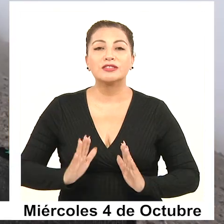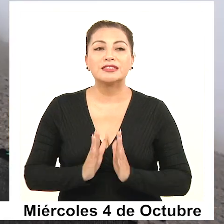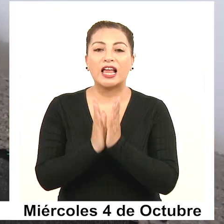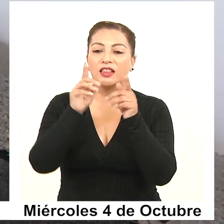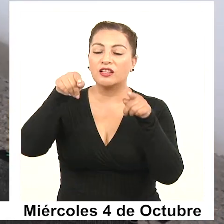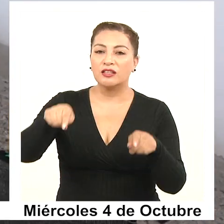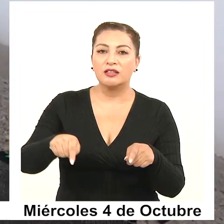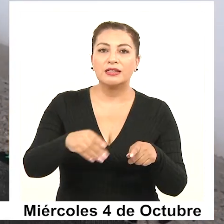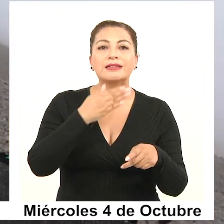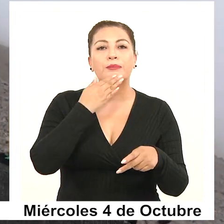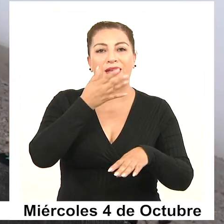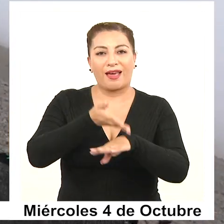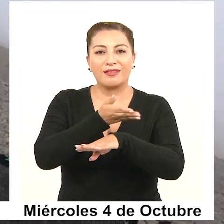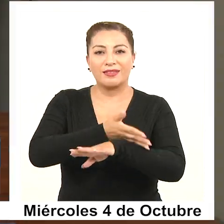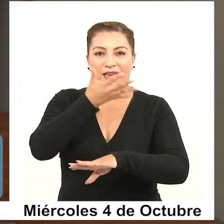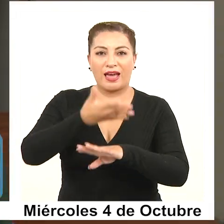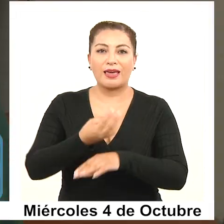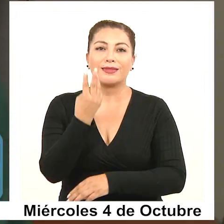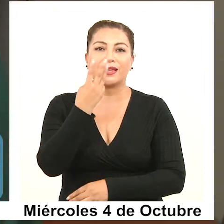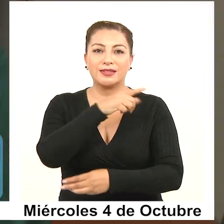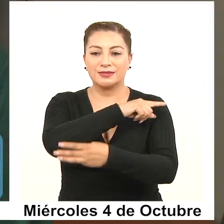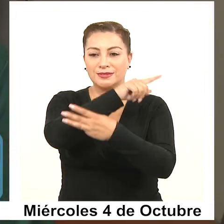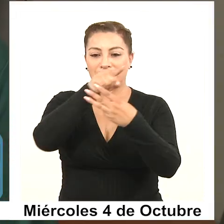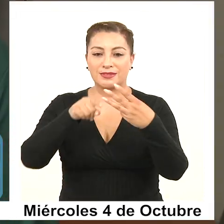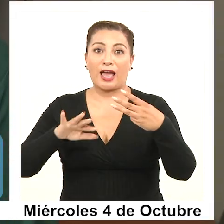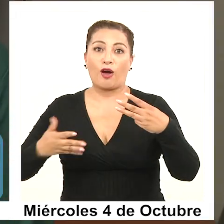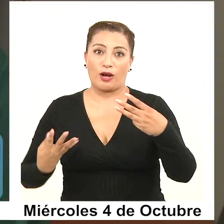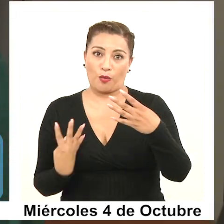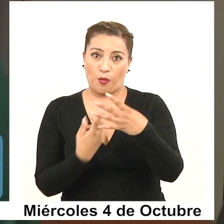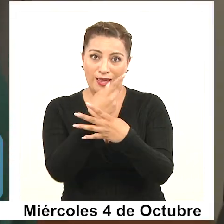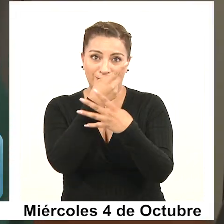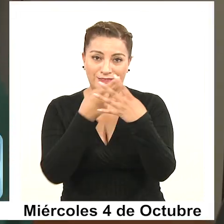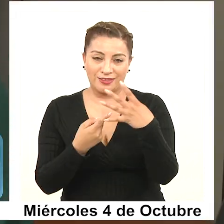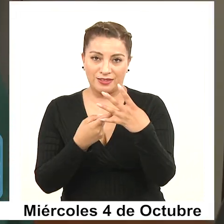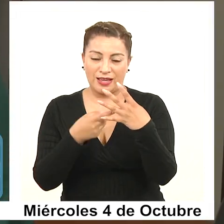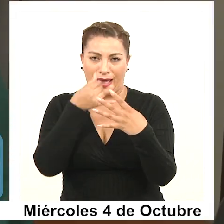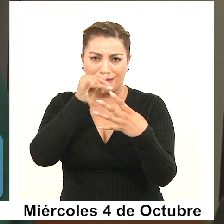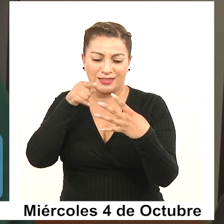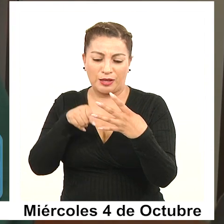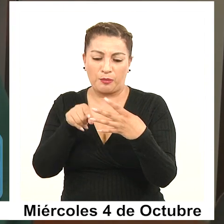a los otros tres que ya habían sido declarados hace un tiempo atrás